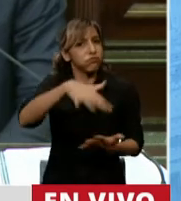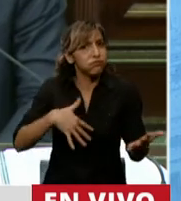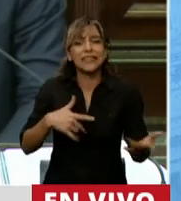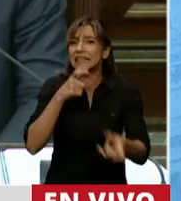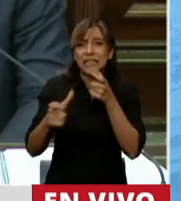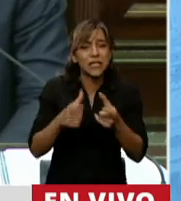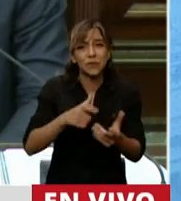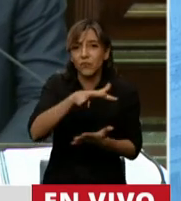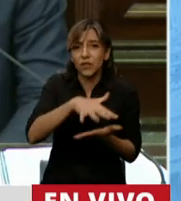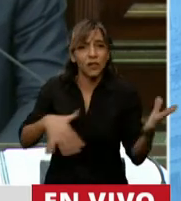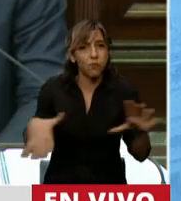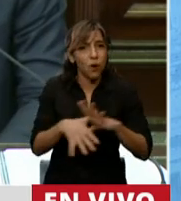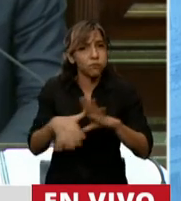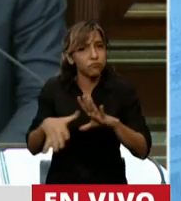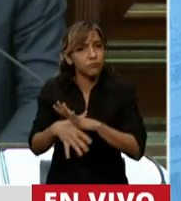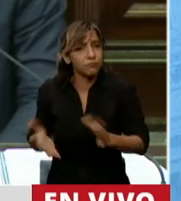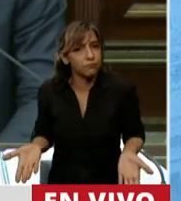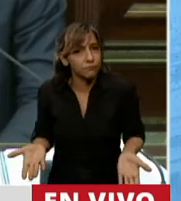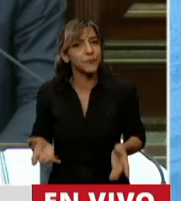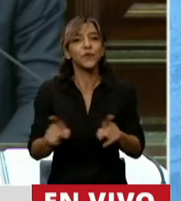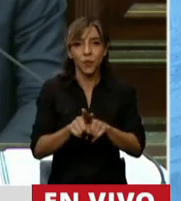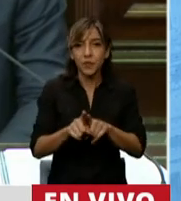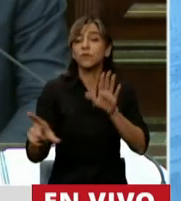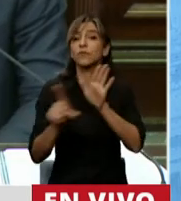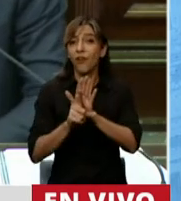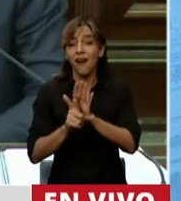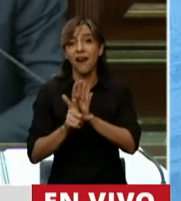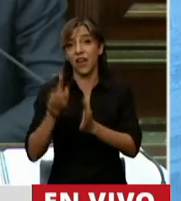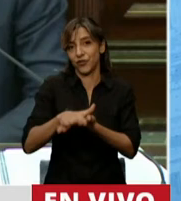también la ley que se encuentra aquí para tratar